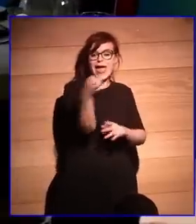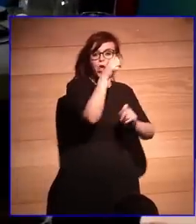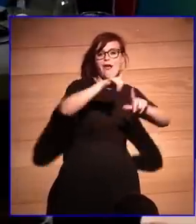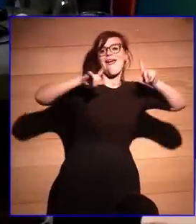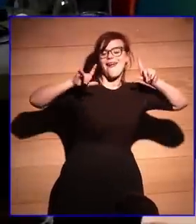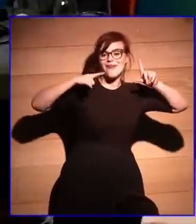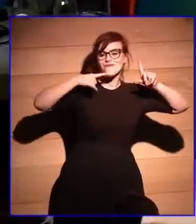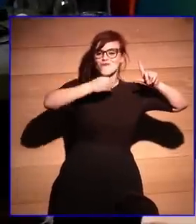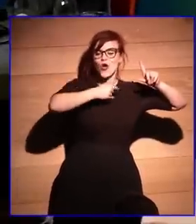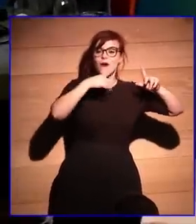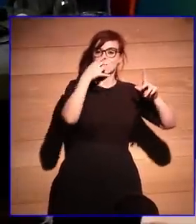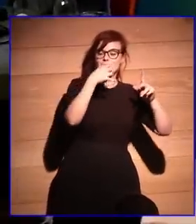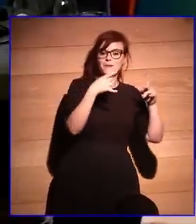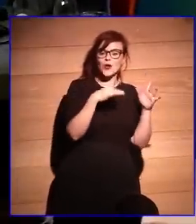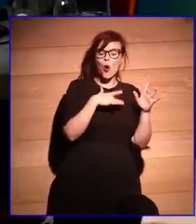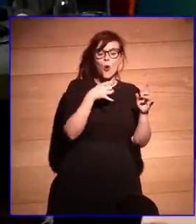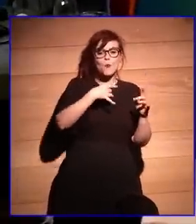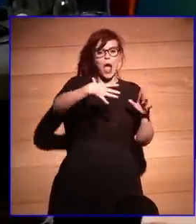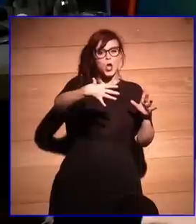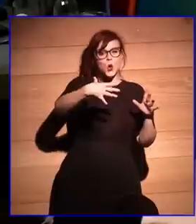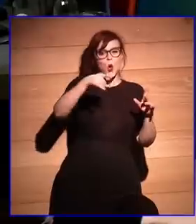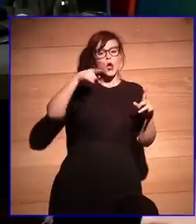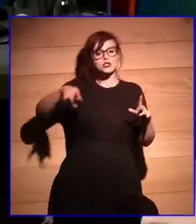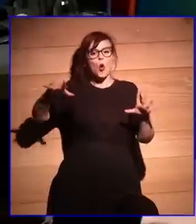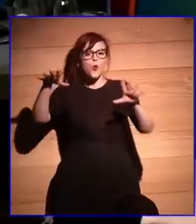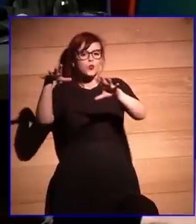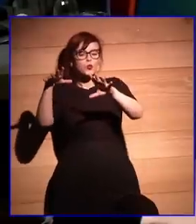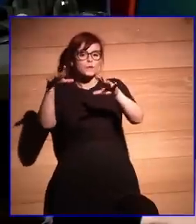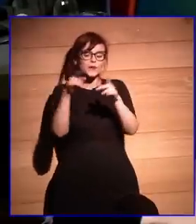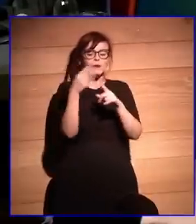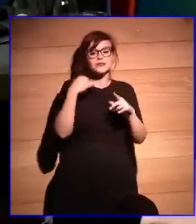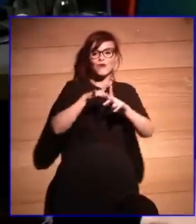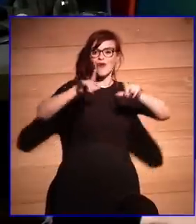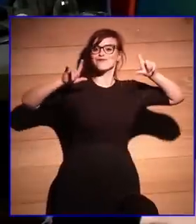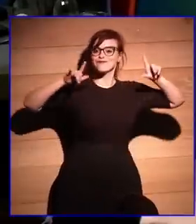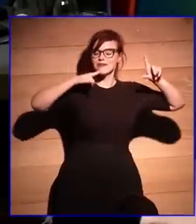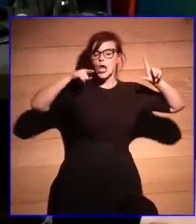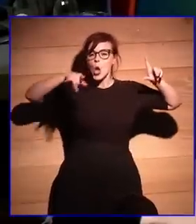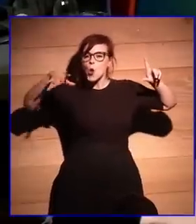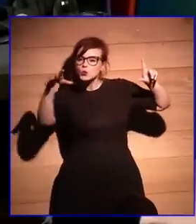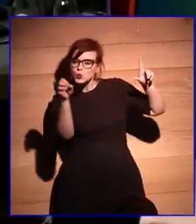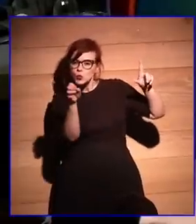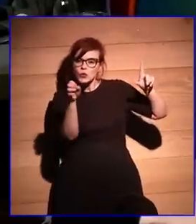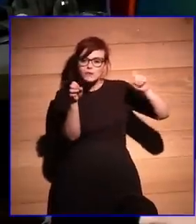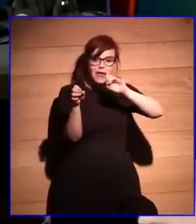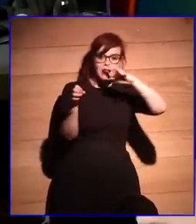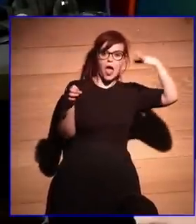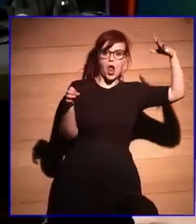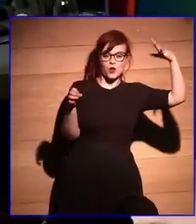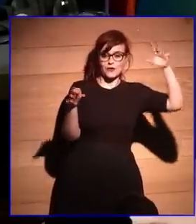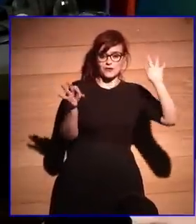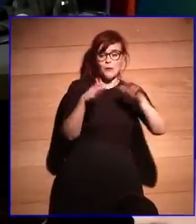prueba como una figura blanca contra un fondo oscuro o viceversa. Lo interesante es que todas esas